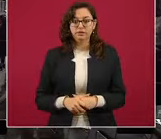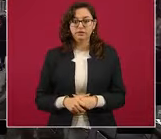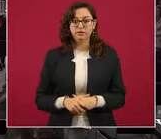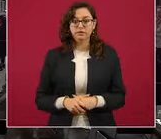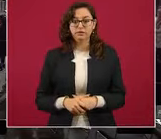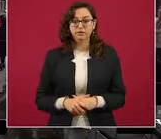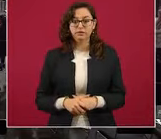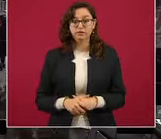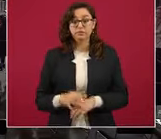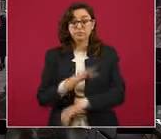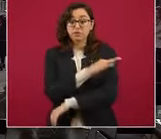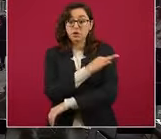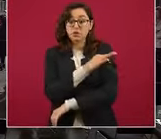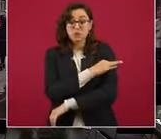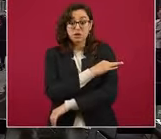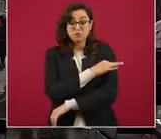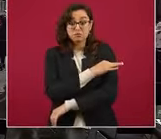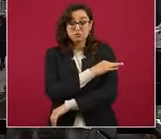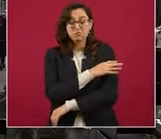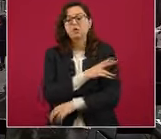Hasta que me toque,